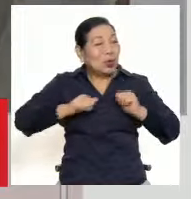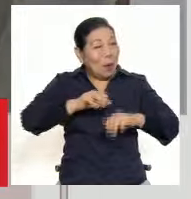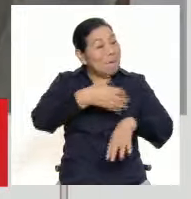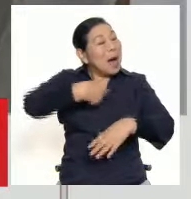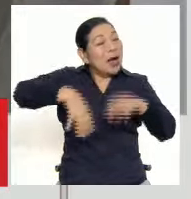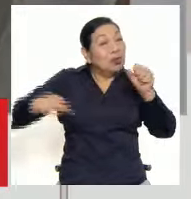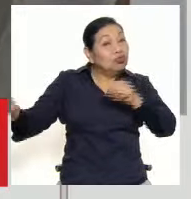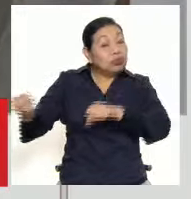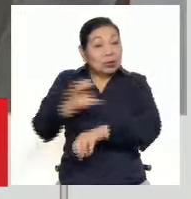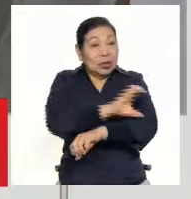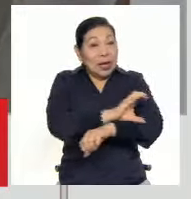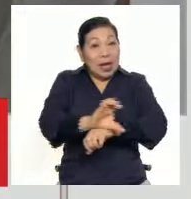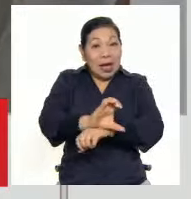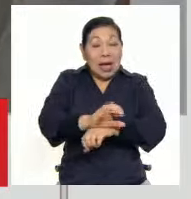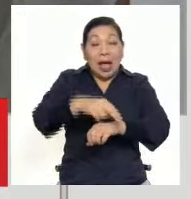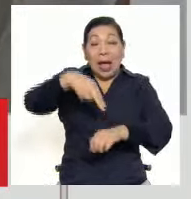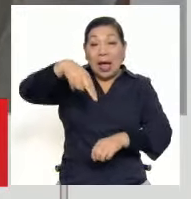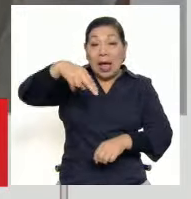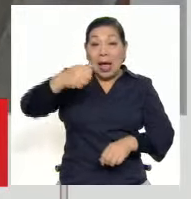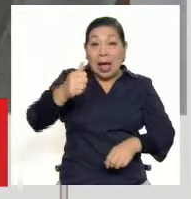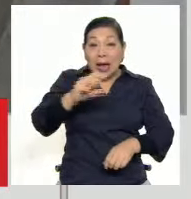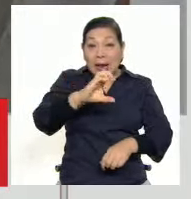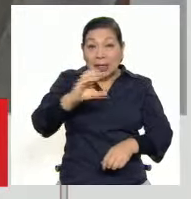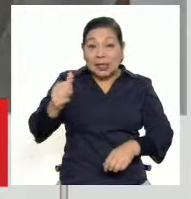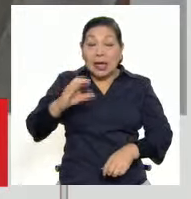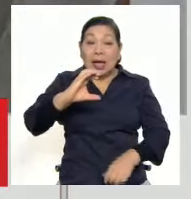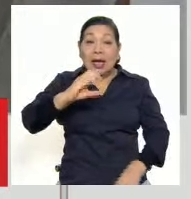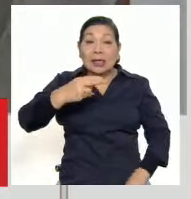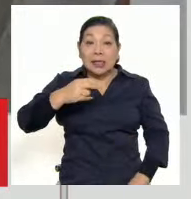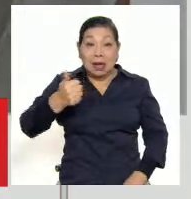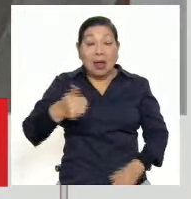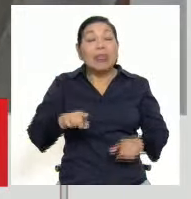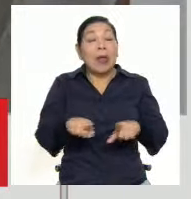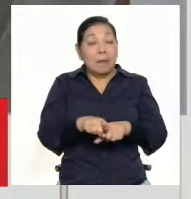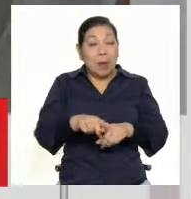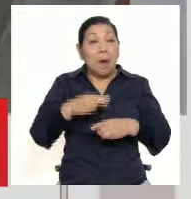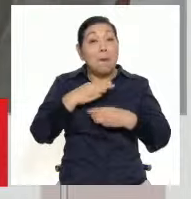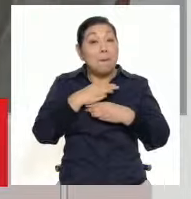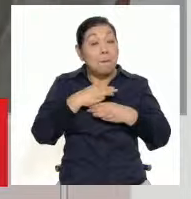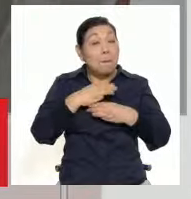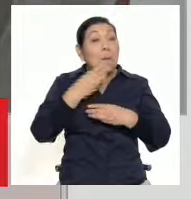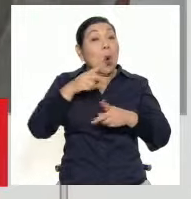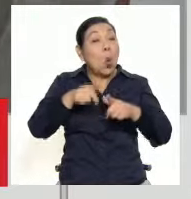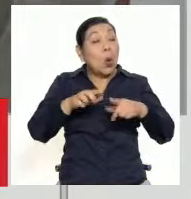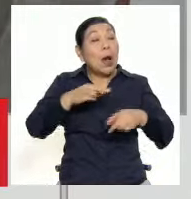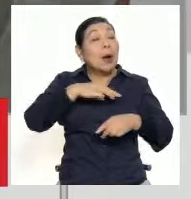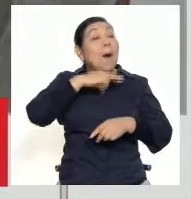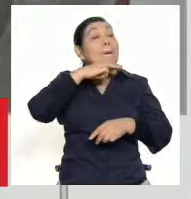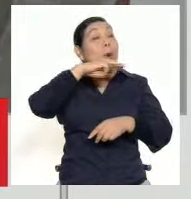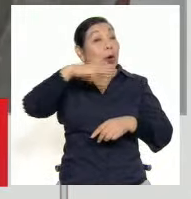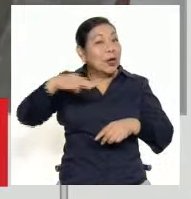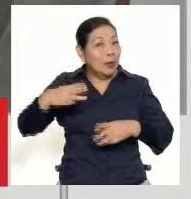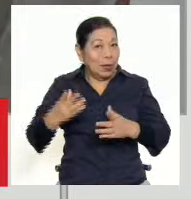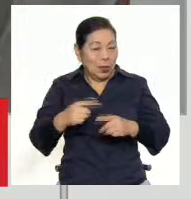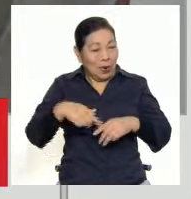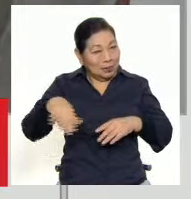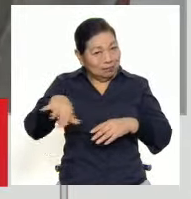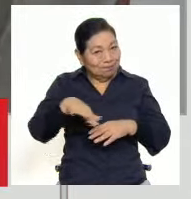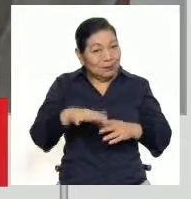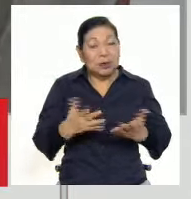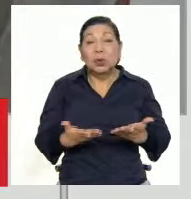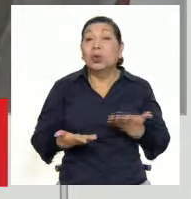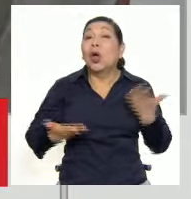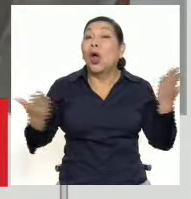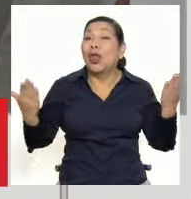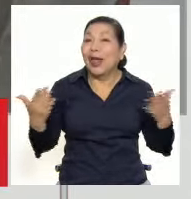la costa entre Nazca y Chala, ¿no? Y entre Moquegua y Tacna, frente a las costas. Este sismo ha ocurrido exactamente en la